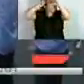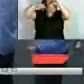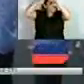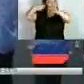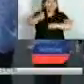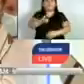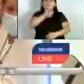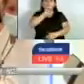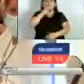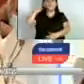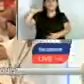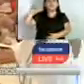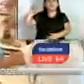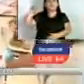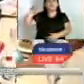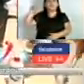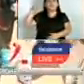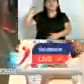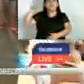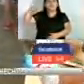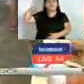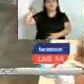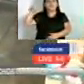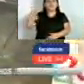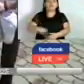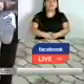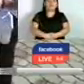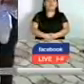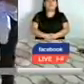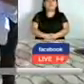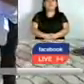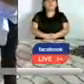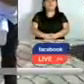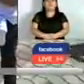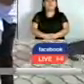e informe de Enrique López, Noticiero Hechos.